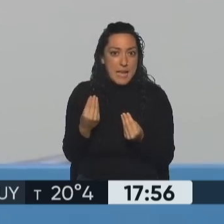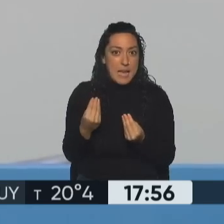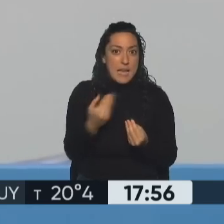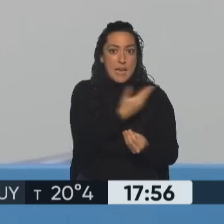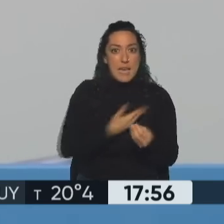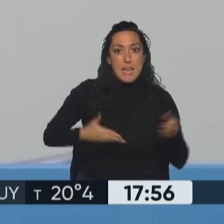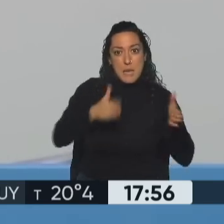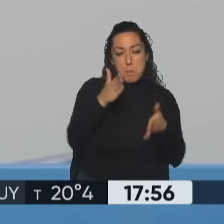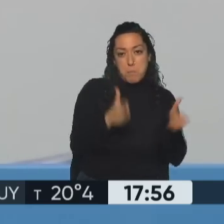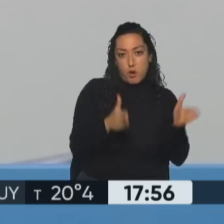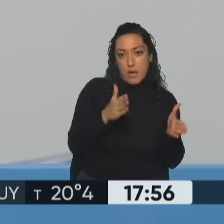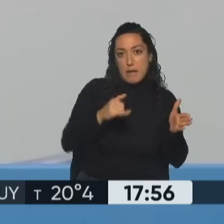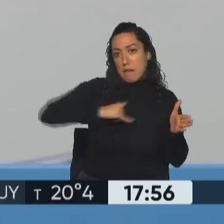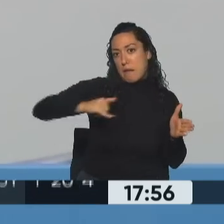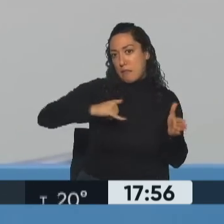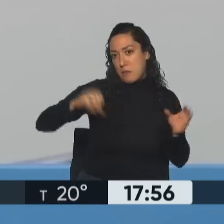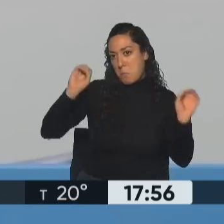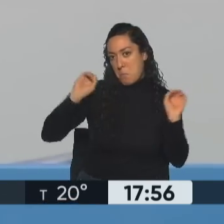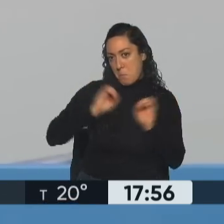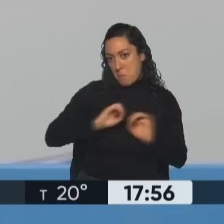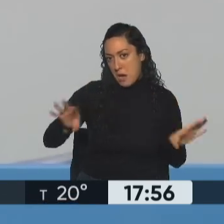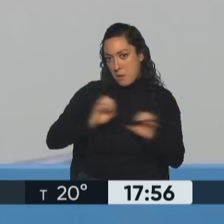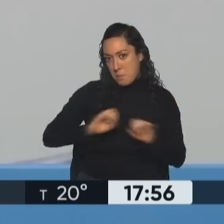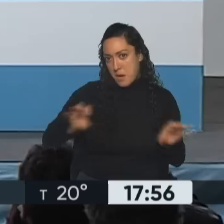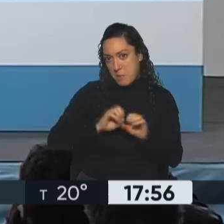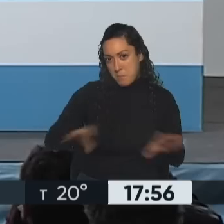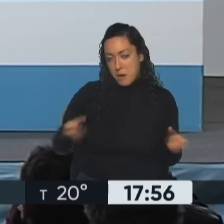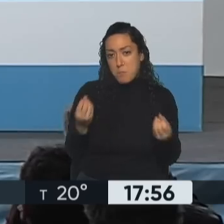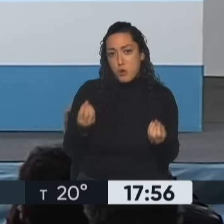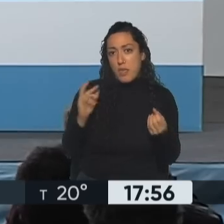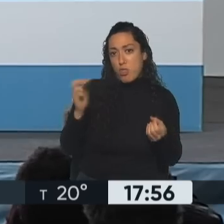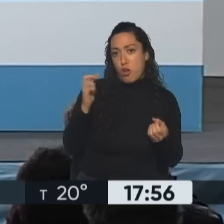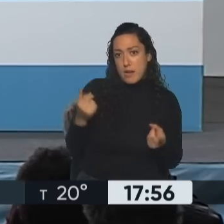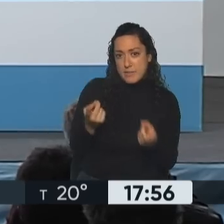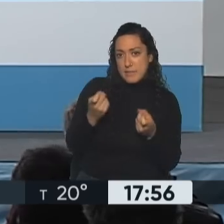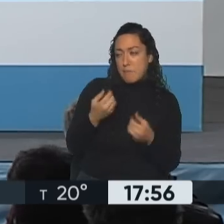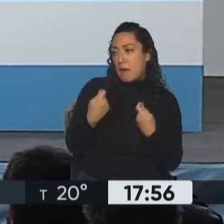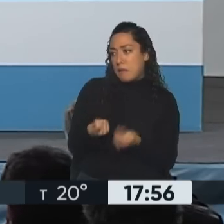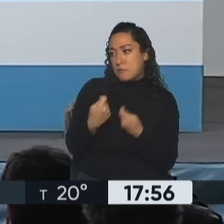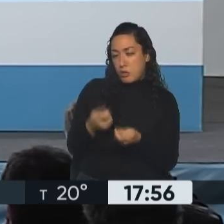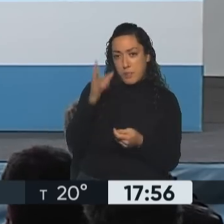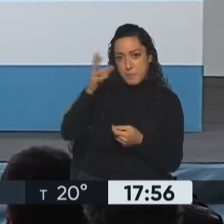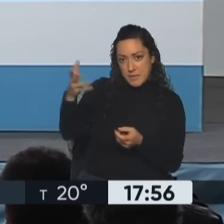daba negativa. ¿Por qué? Porque teníamos que gastar más, teníamos que dar más dólares que lo... ¿Qué hicimos?